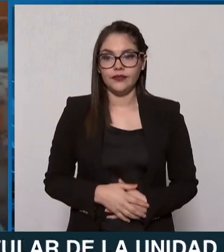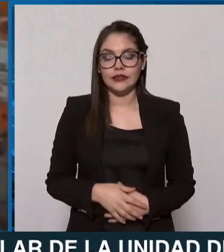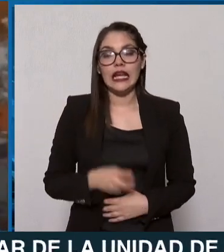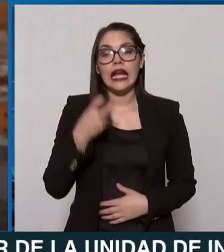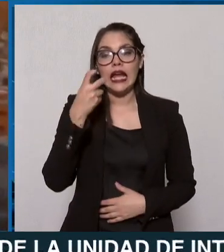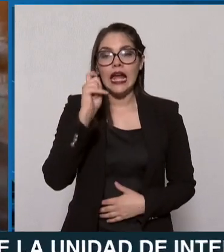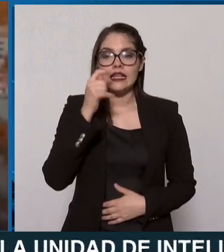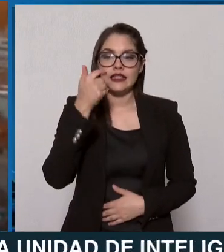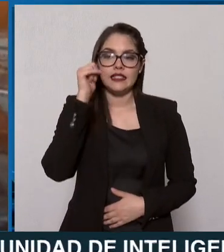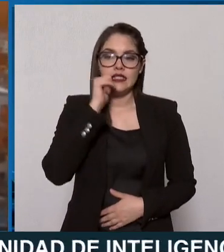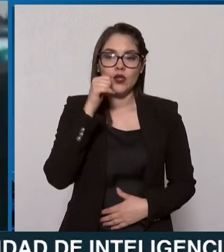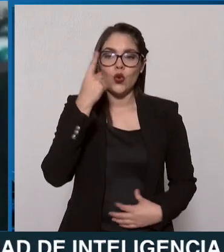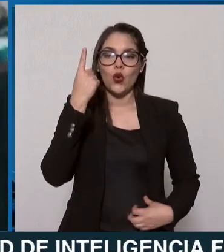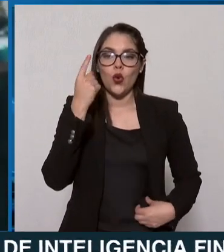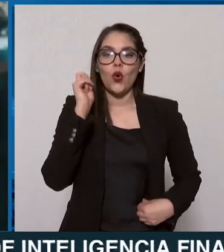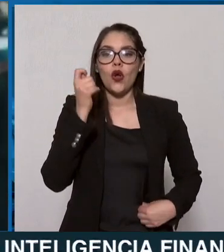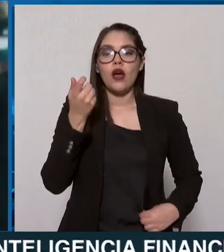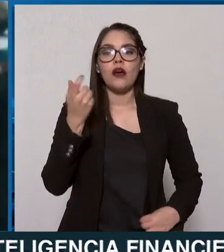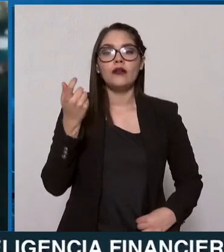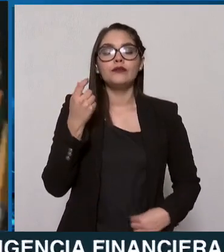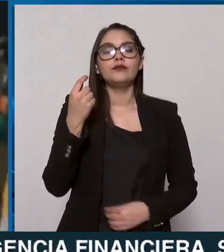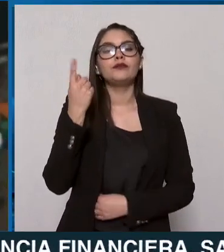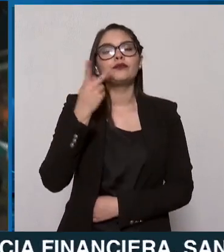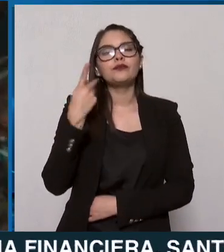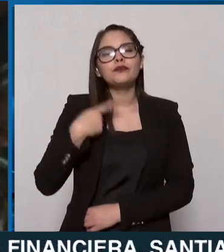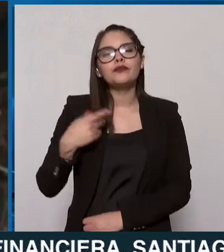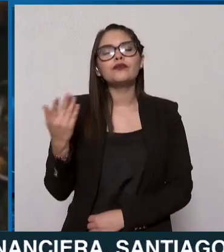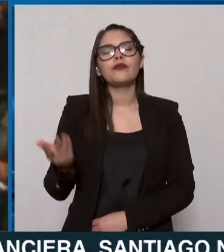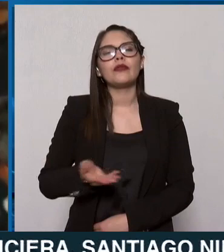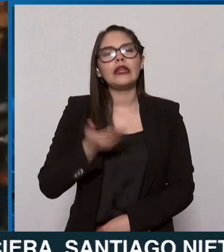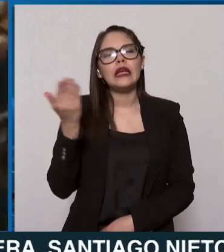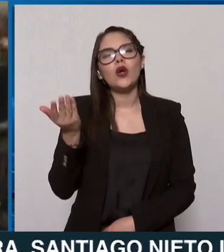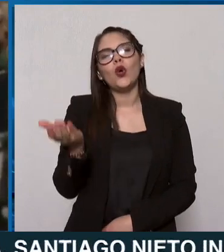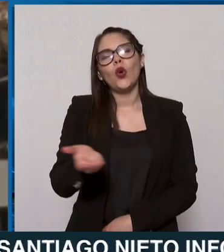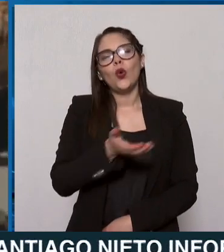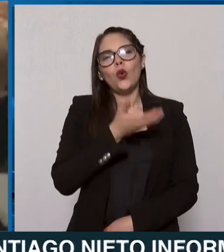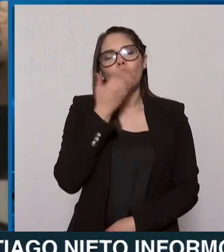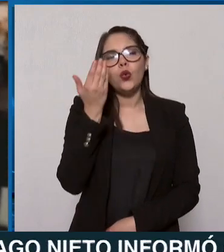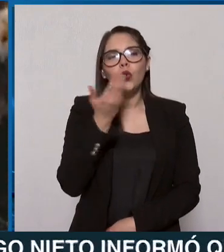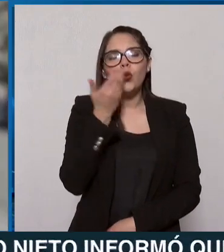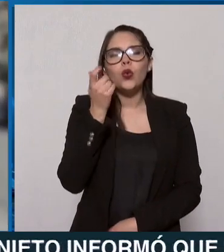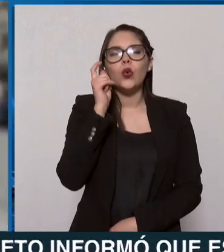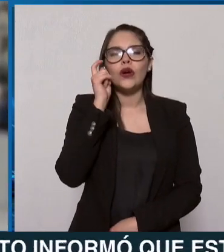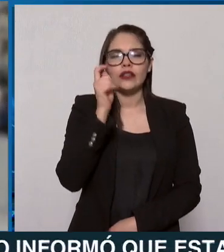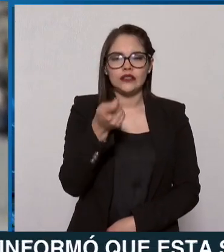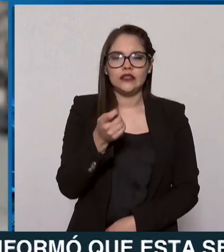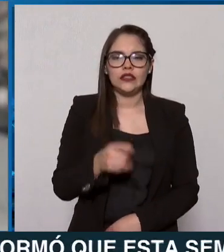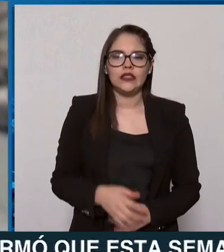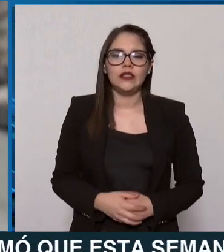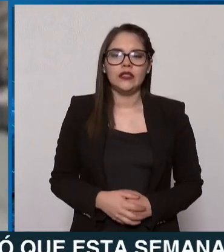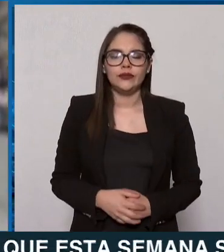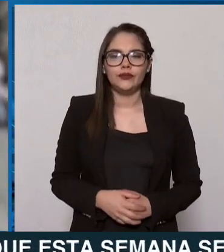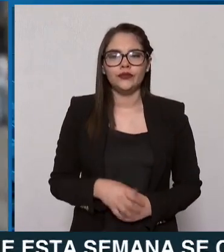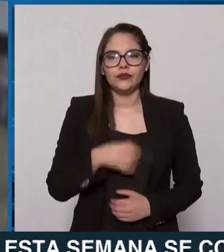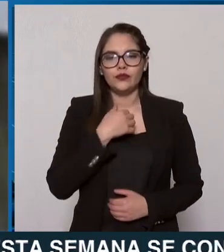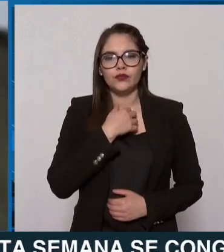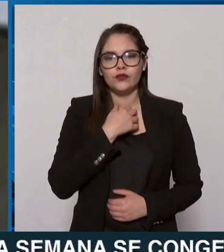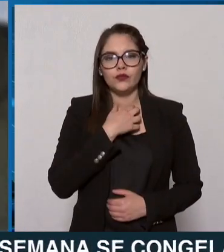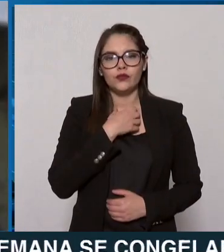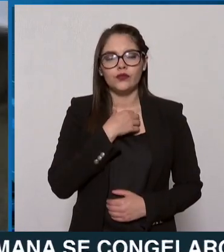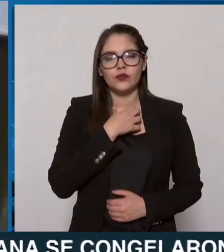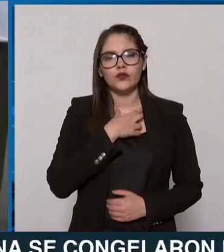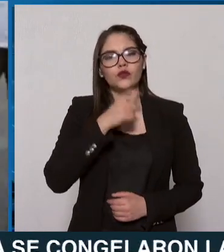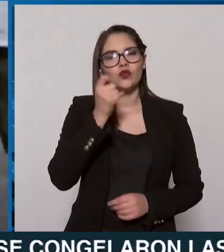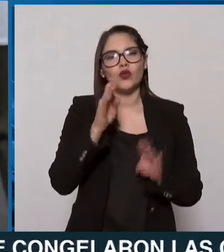razón por la cual están todas estas danzas, podríamos decir, tradicionales, Y en eso es